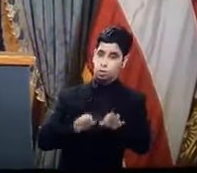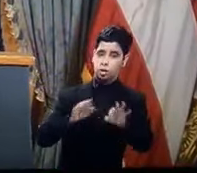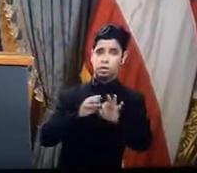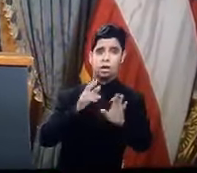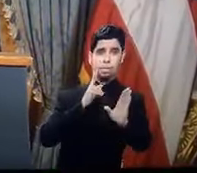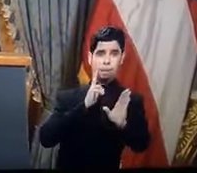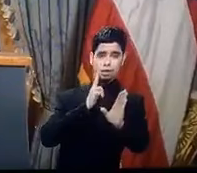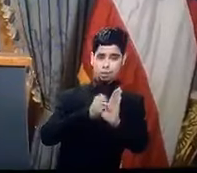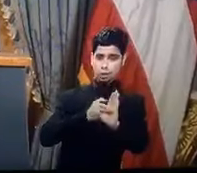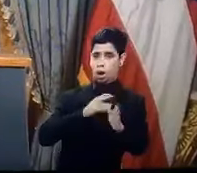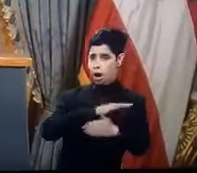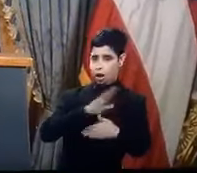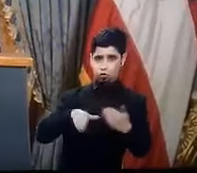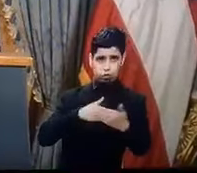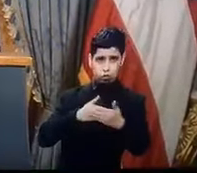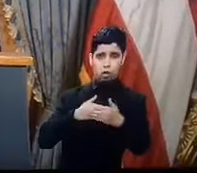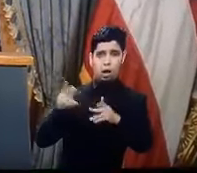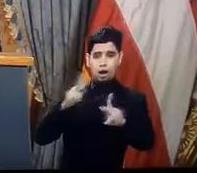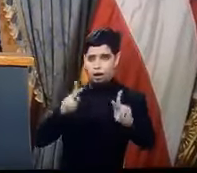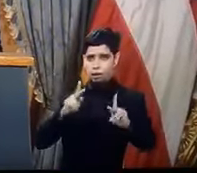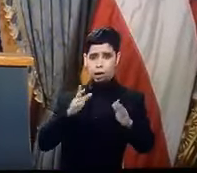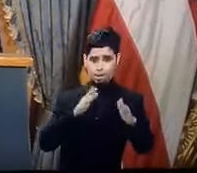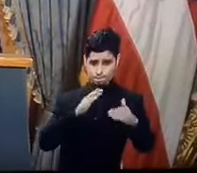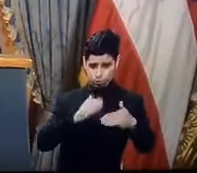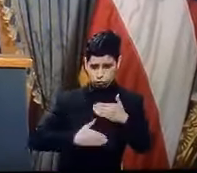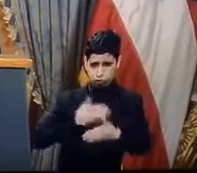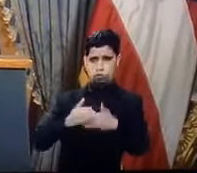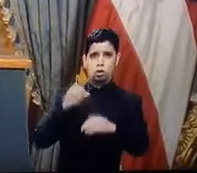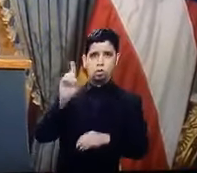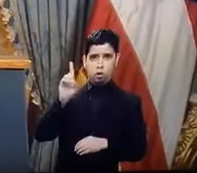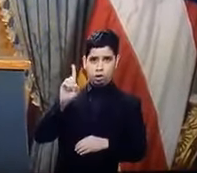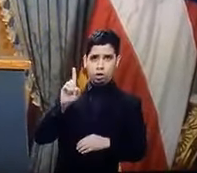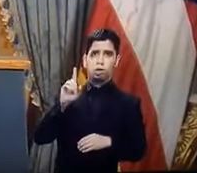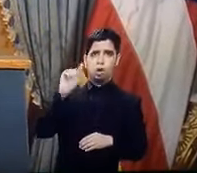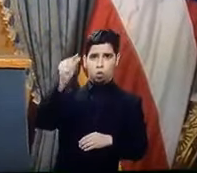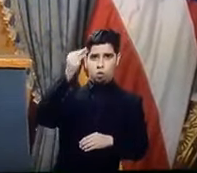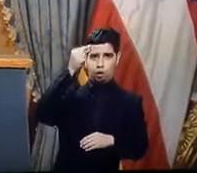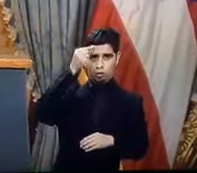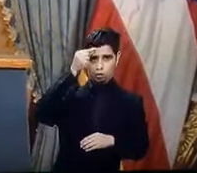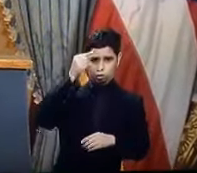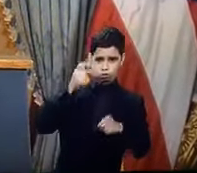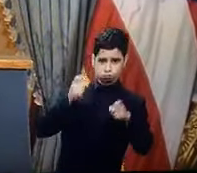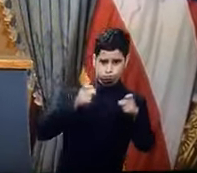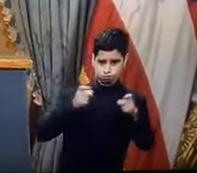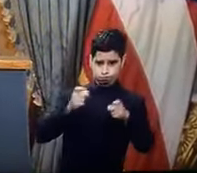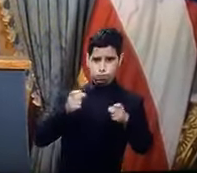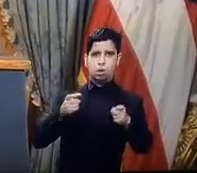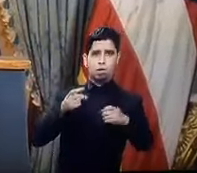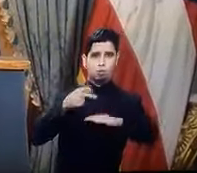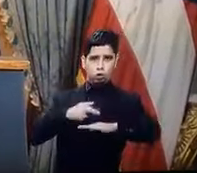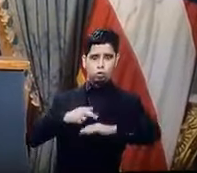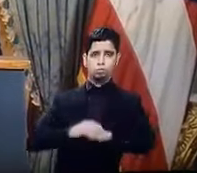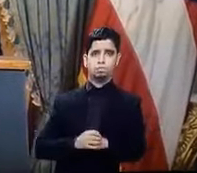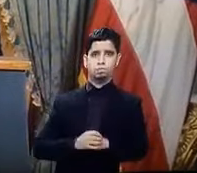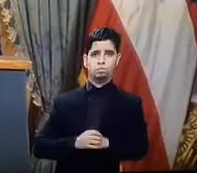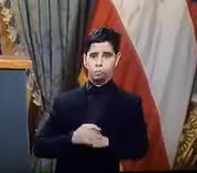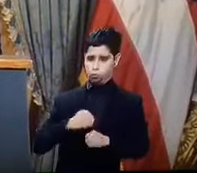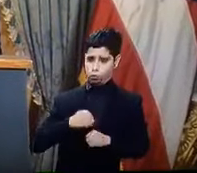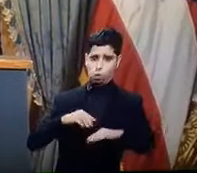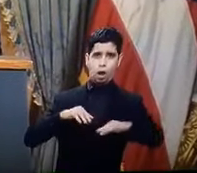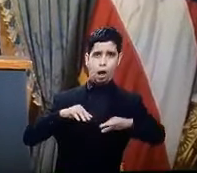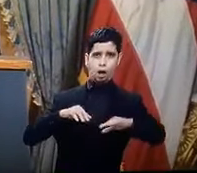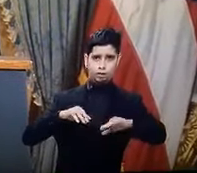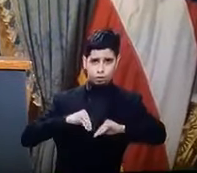los sectores en el ejercicio democrático que es la gobernanza de un pueblo. Asumo el cargo de